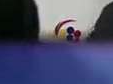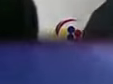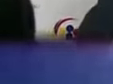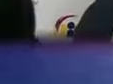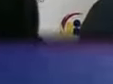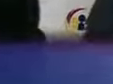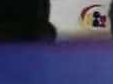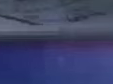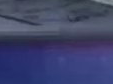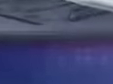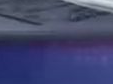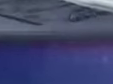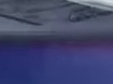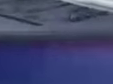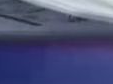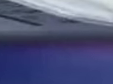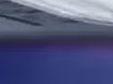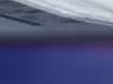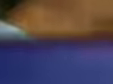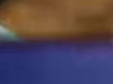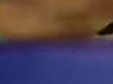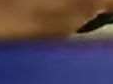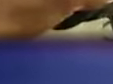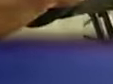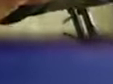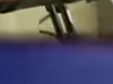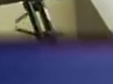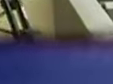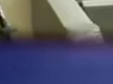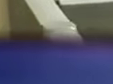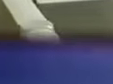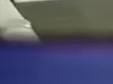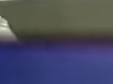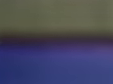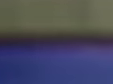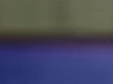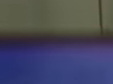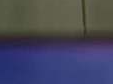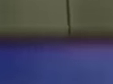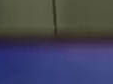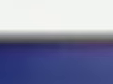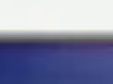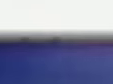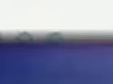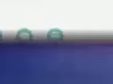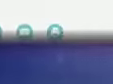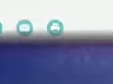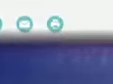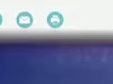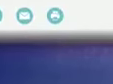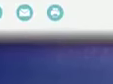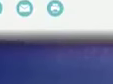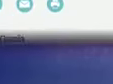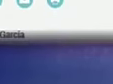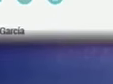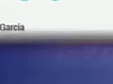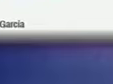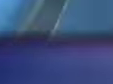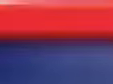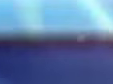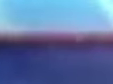Supercom sanciona a 7 medios de comunicación por incurrir en censura previa por no publicar artículo de medio argentino, página 12.